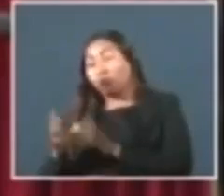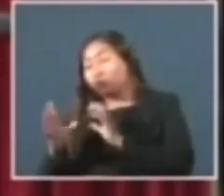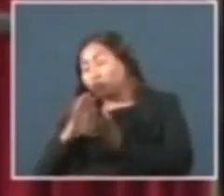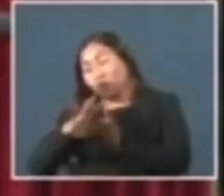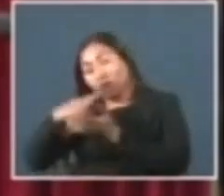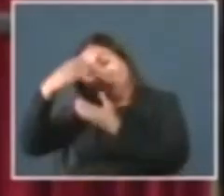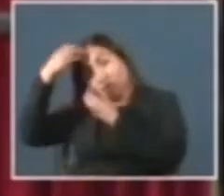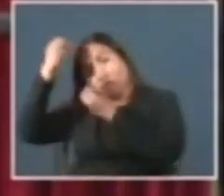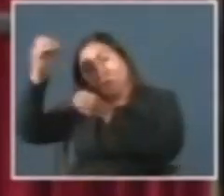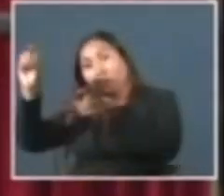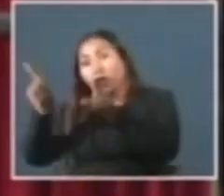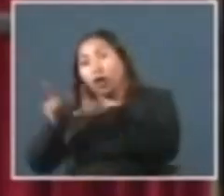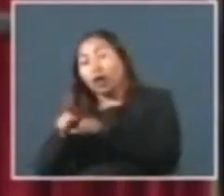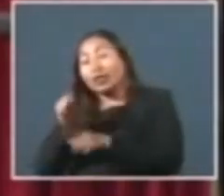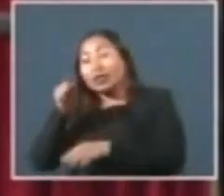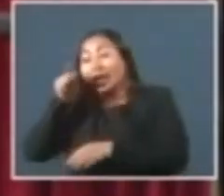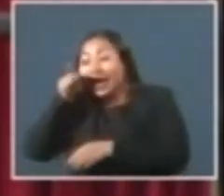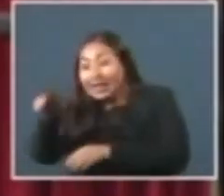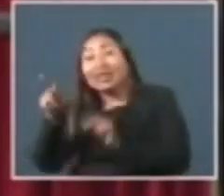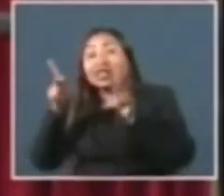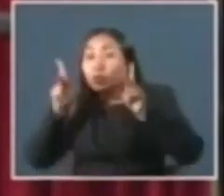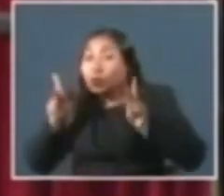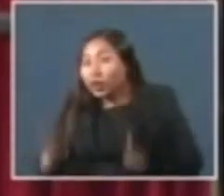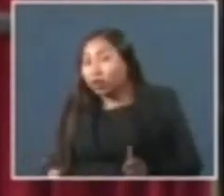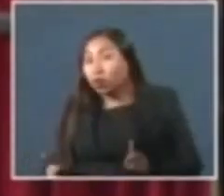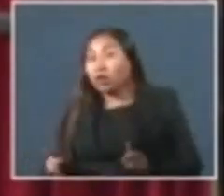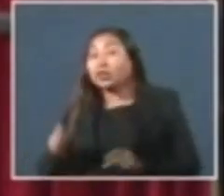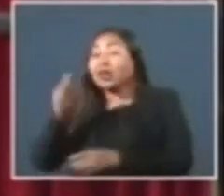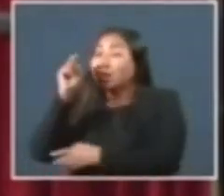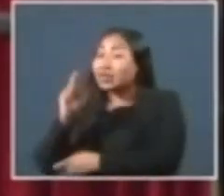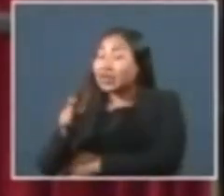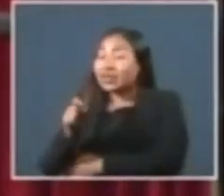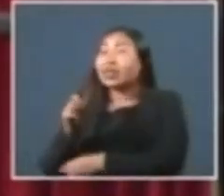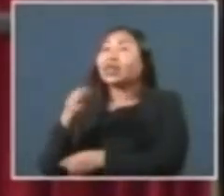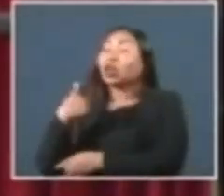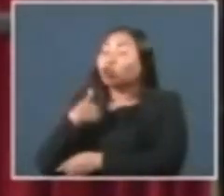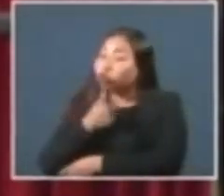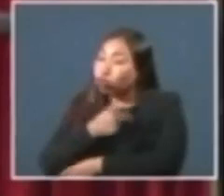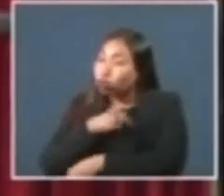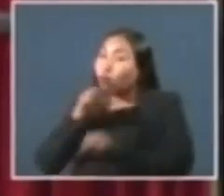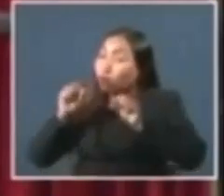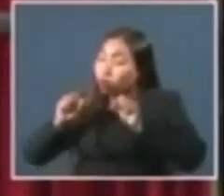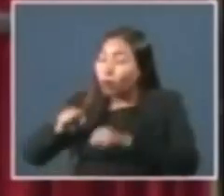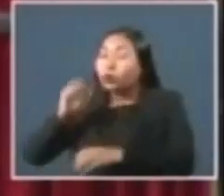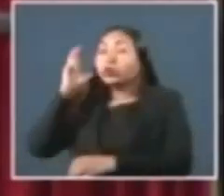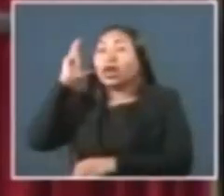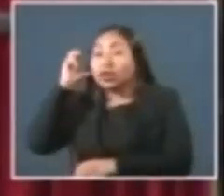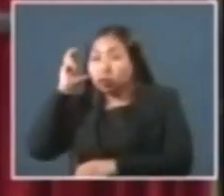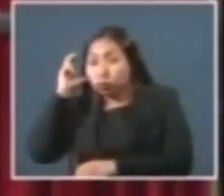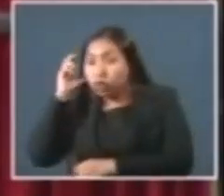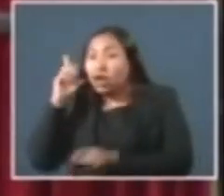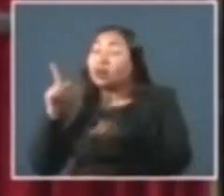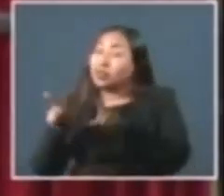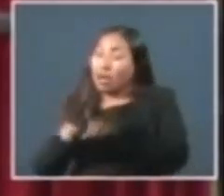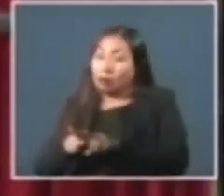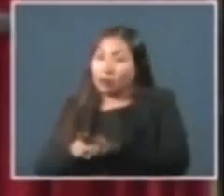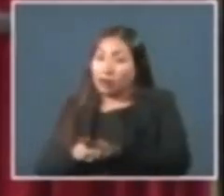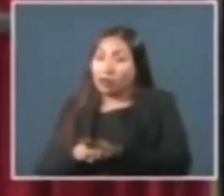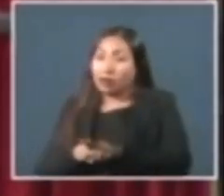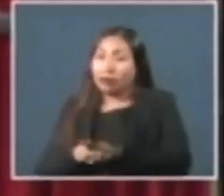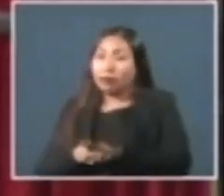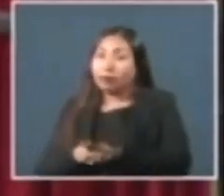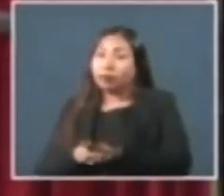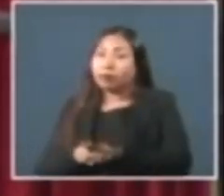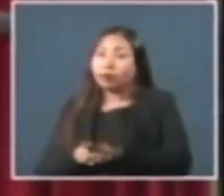Son las personas afectadas por lo que este señor hizo. Así que, señor,